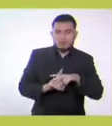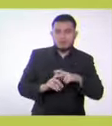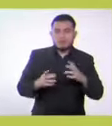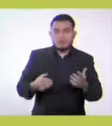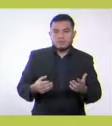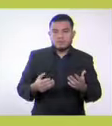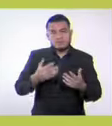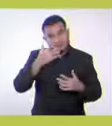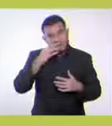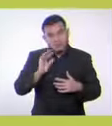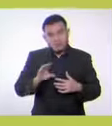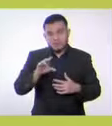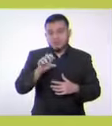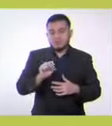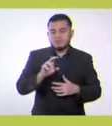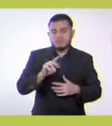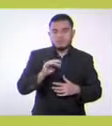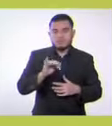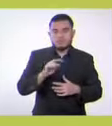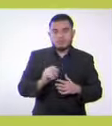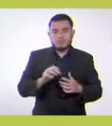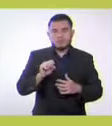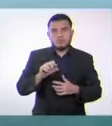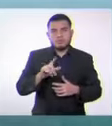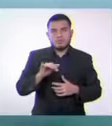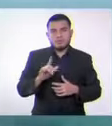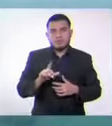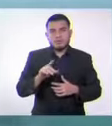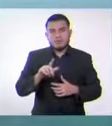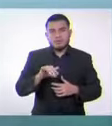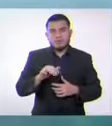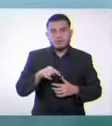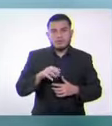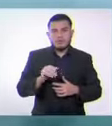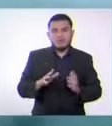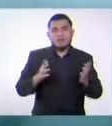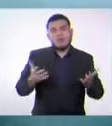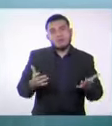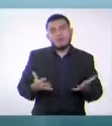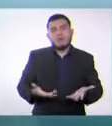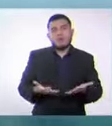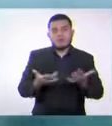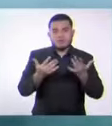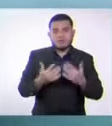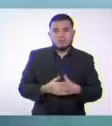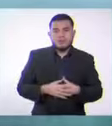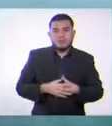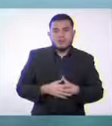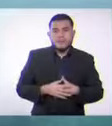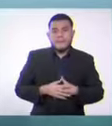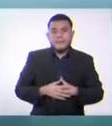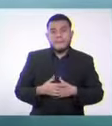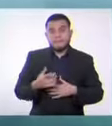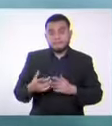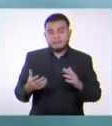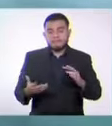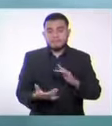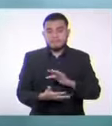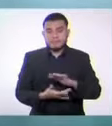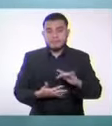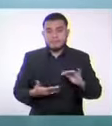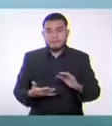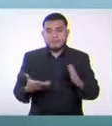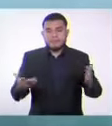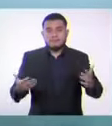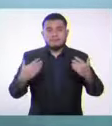una sustancia sólida, líquida o hasta gaseosa, bajo condiciones naturales,